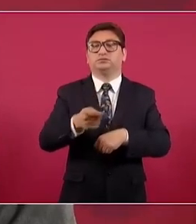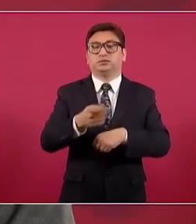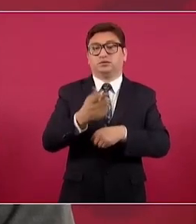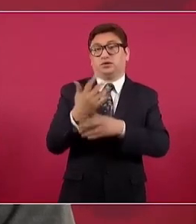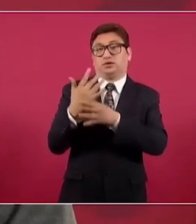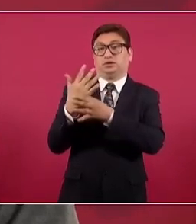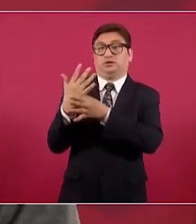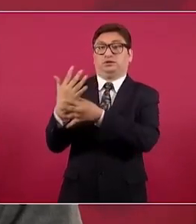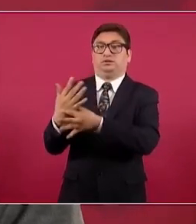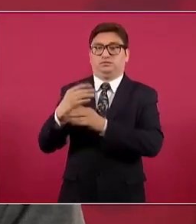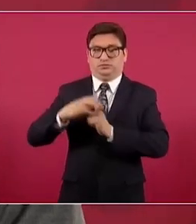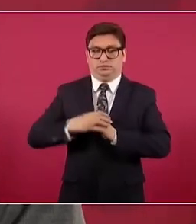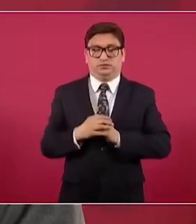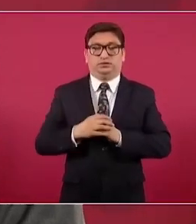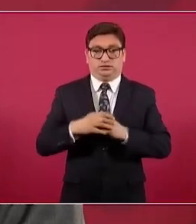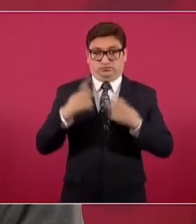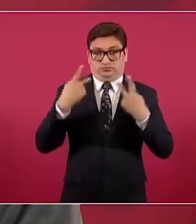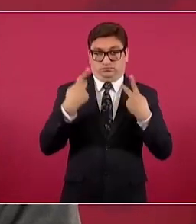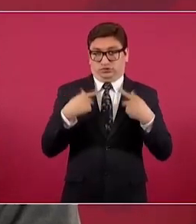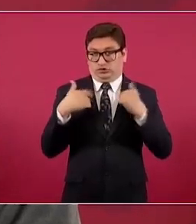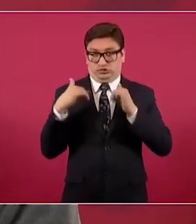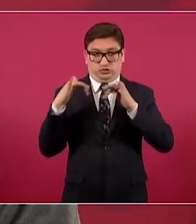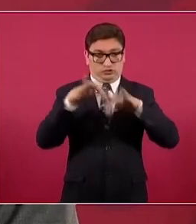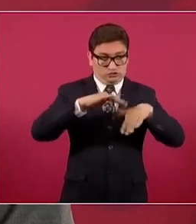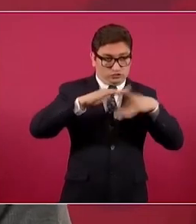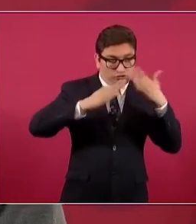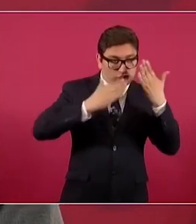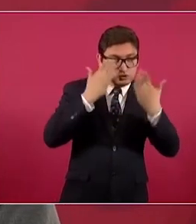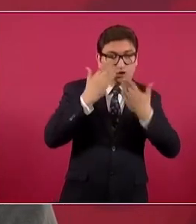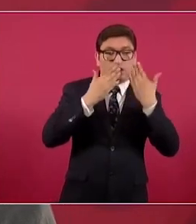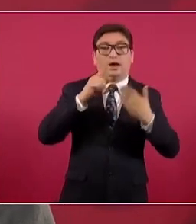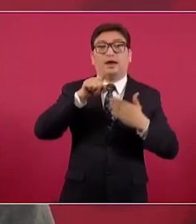gente con ideas